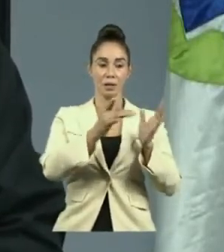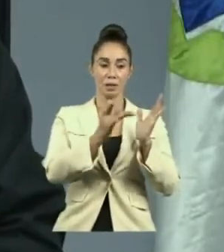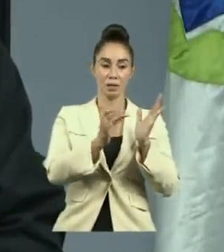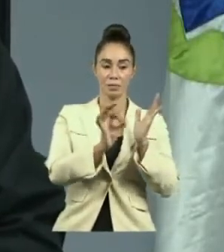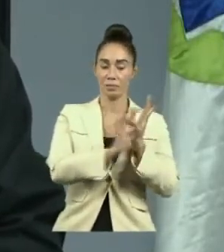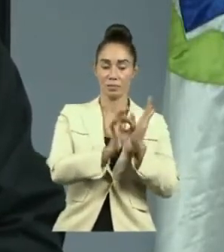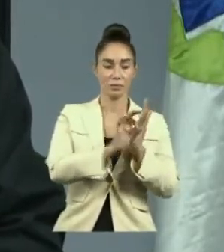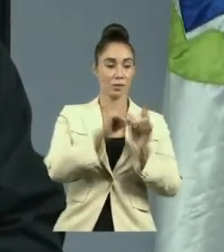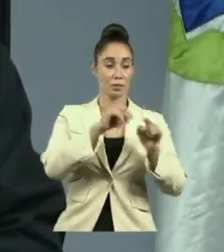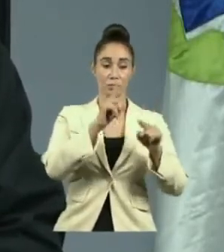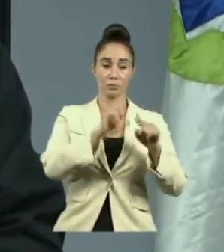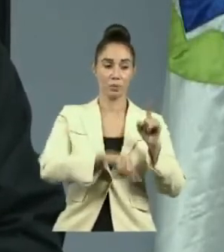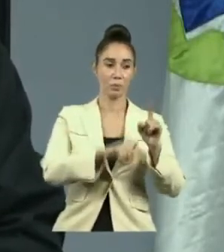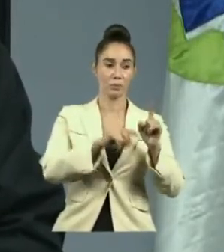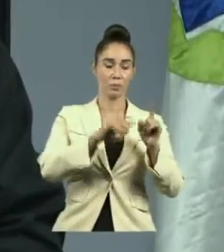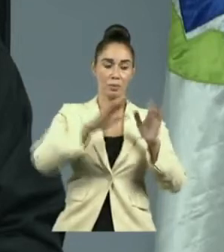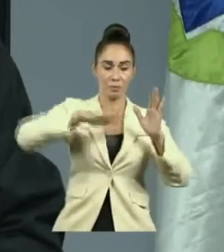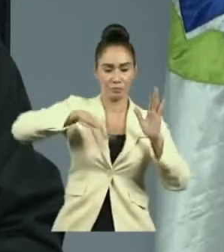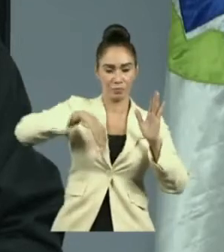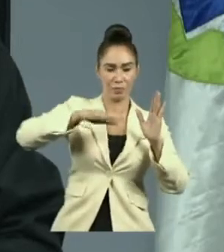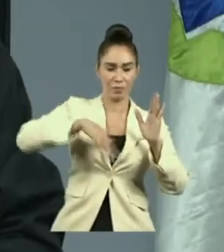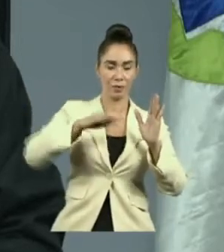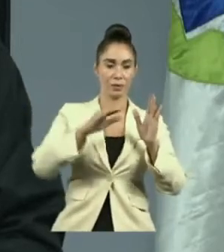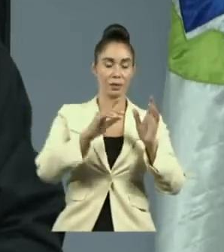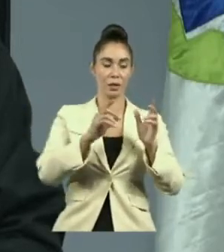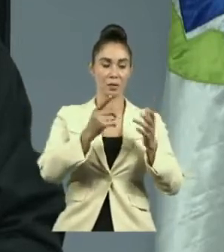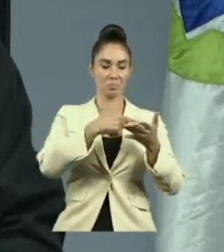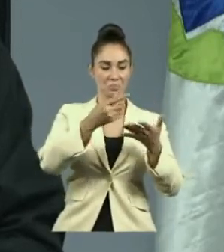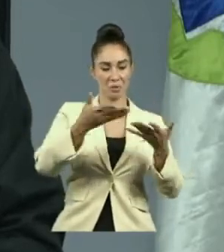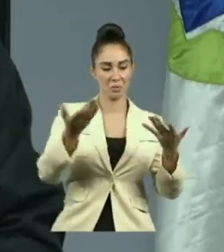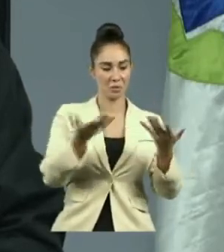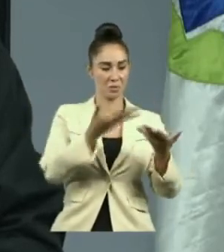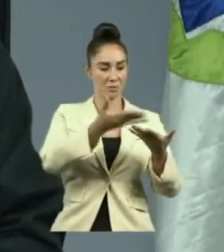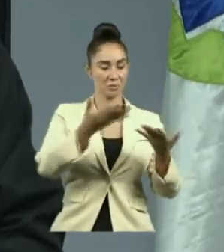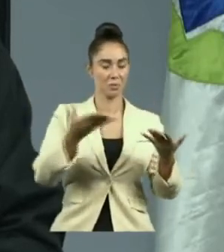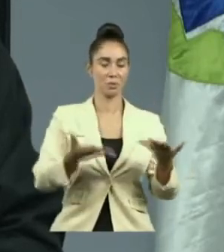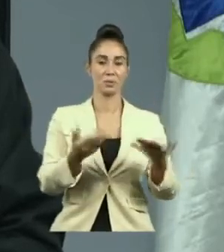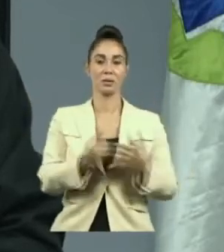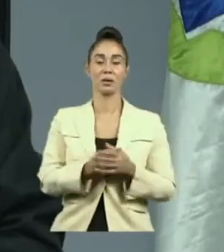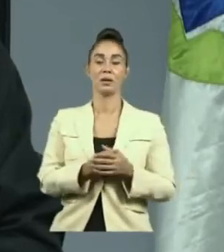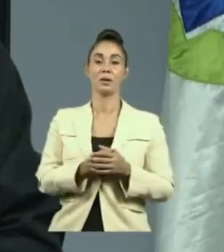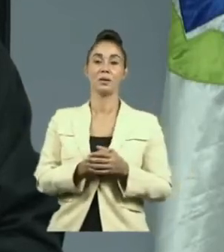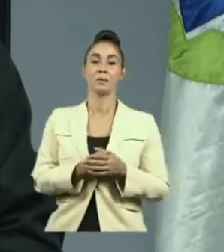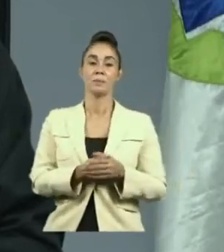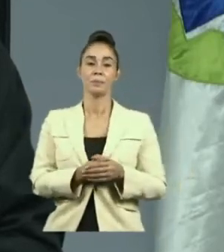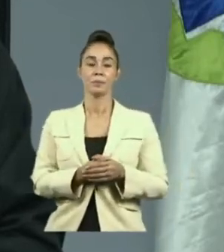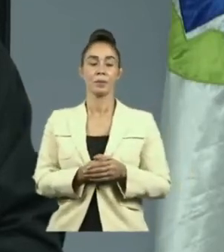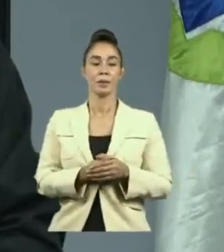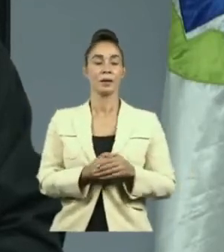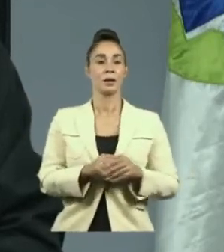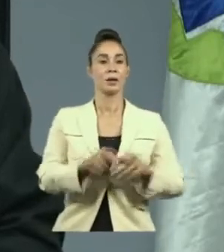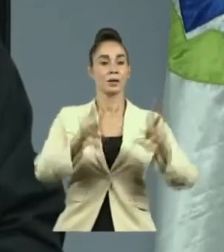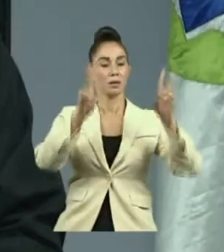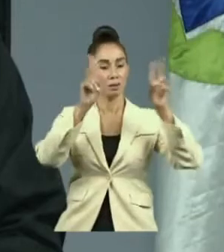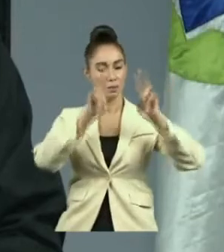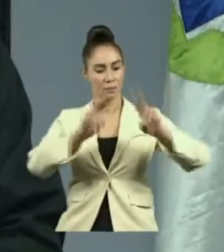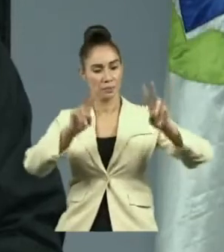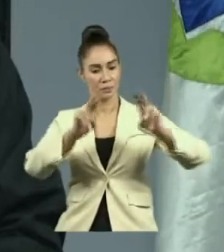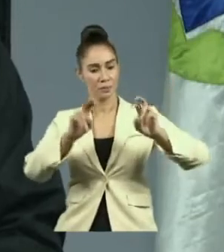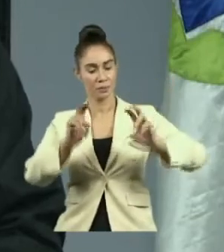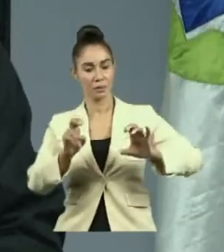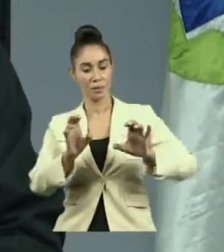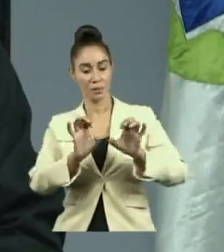aptas en este momento para la prestación de servicios hay que hacer toda una serie de operaciones